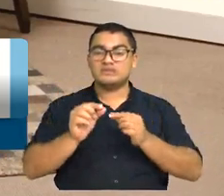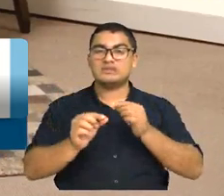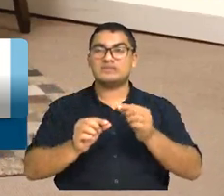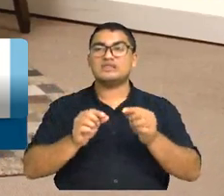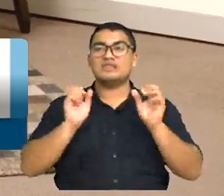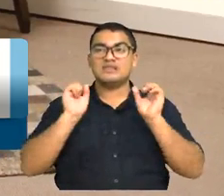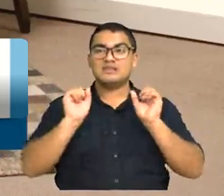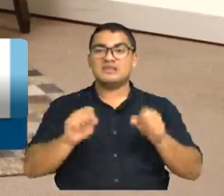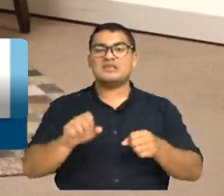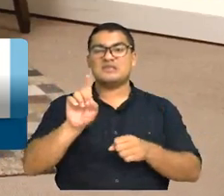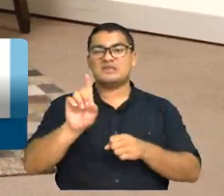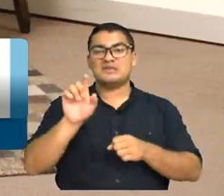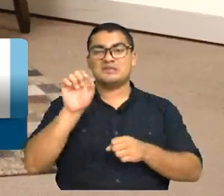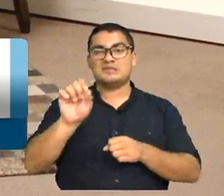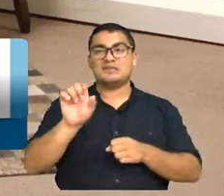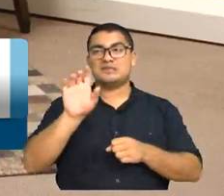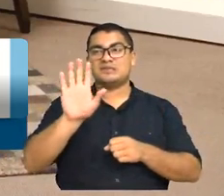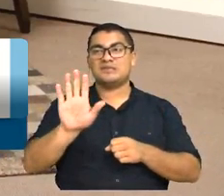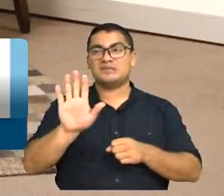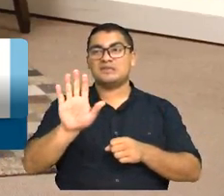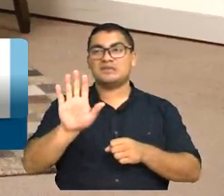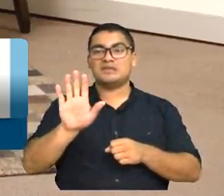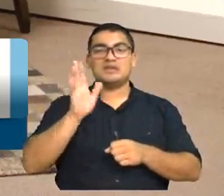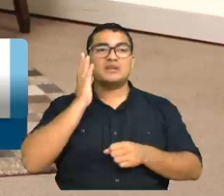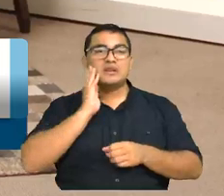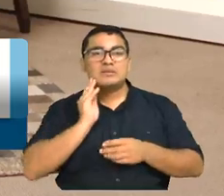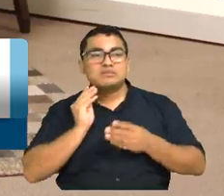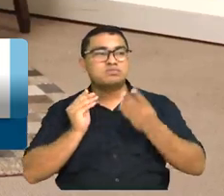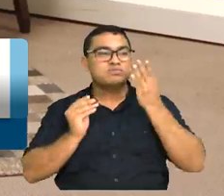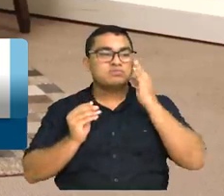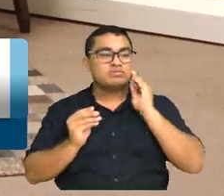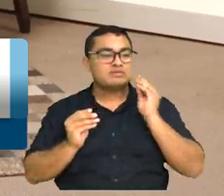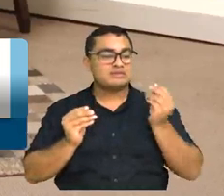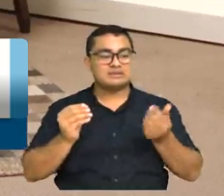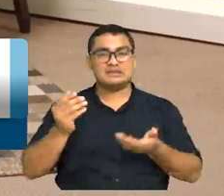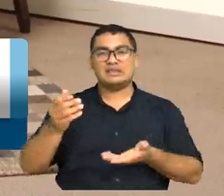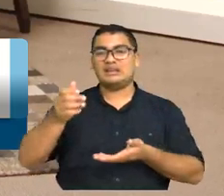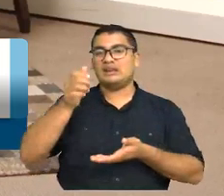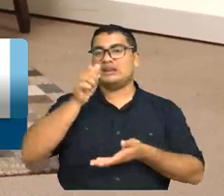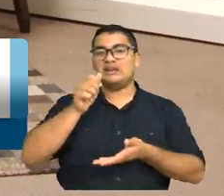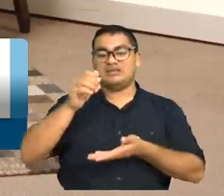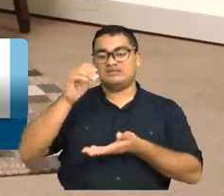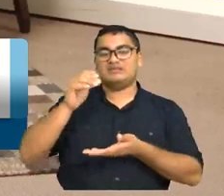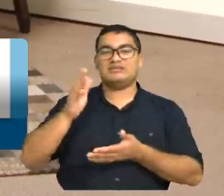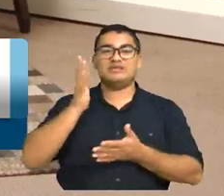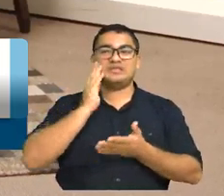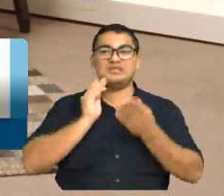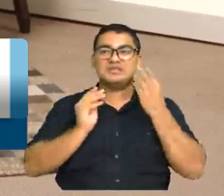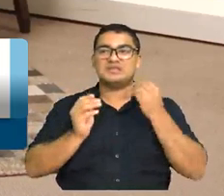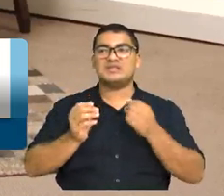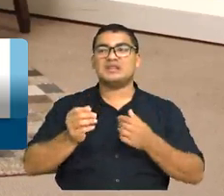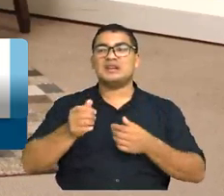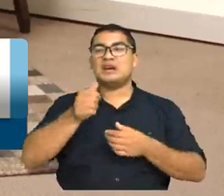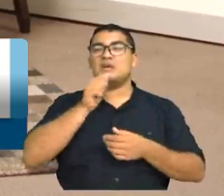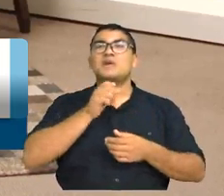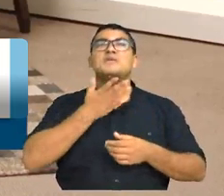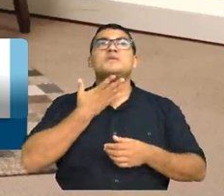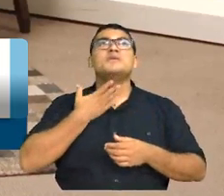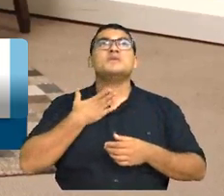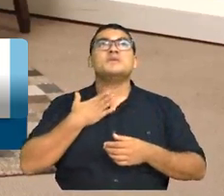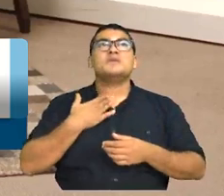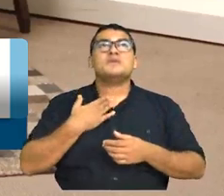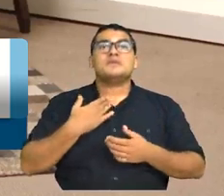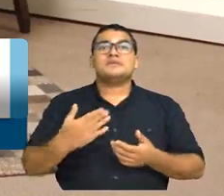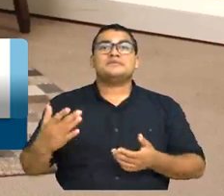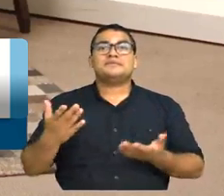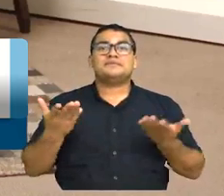hasta 1.5 litros por hora en estos golpes de calor, que esto tiende a la deshidratación y después percibir los síntomas.